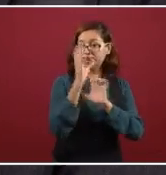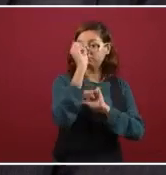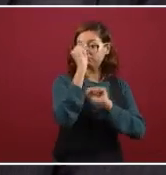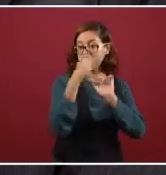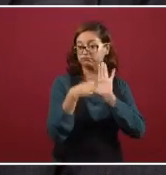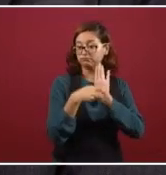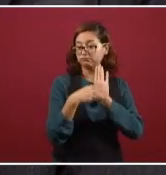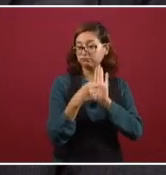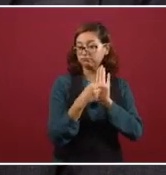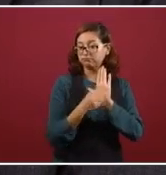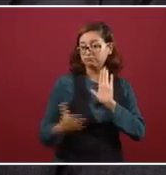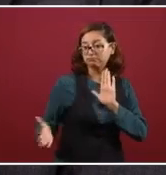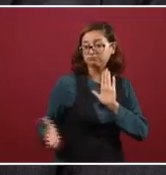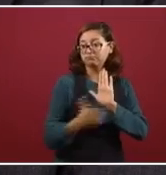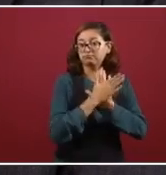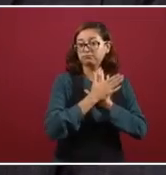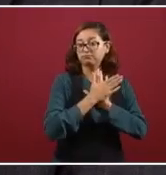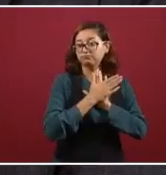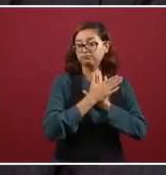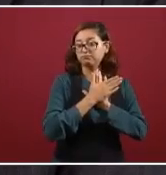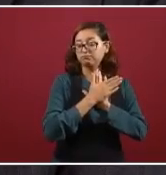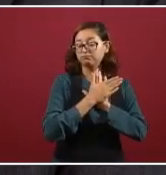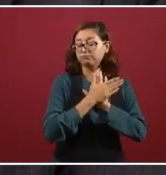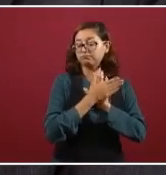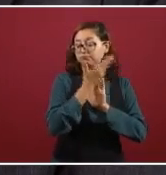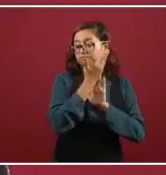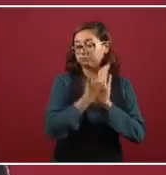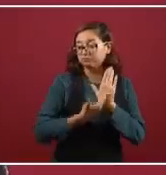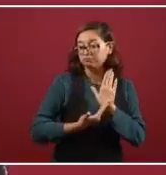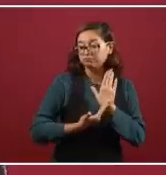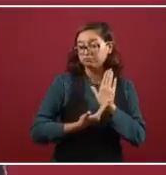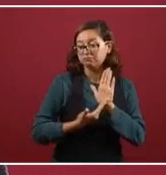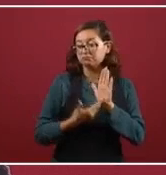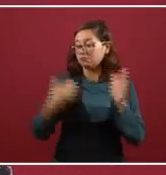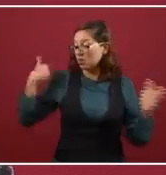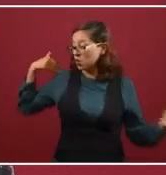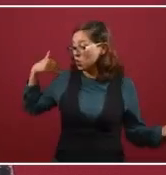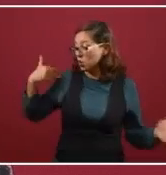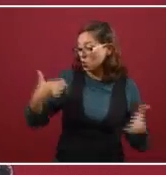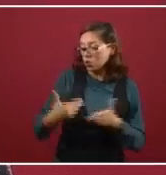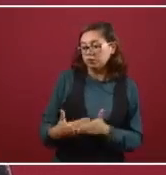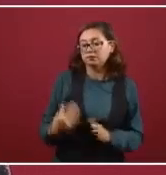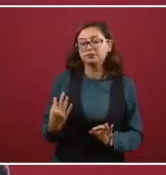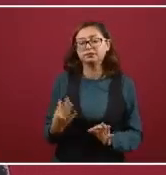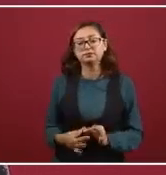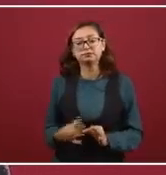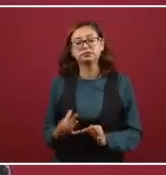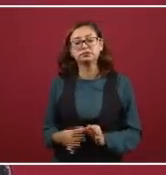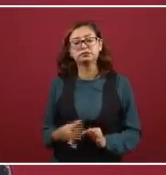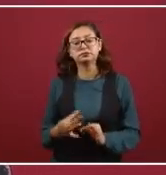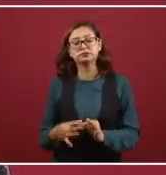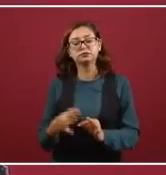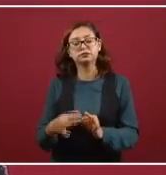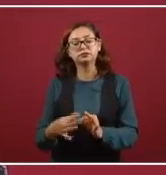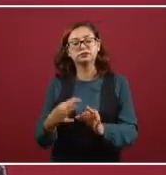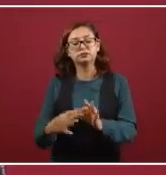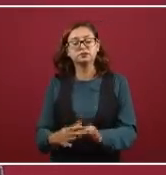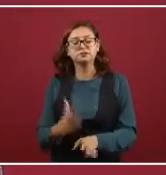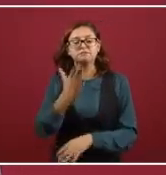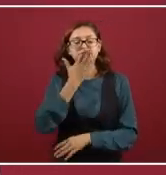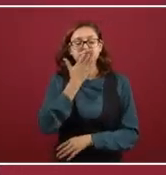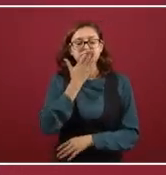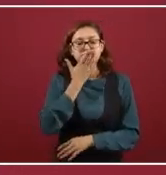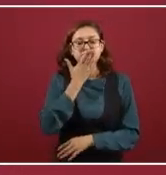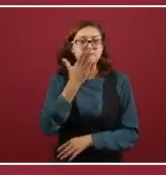y que ha resultado eficaz y además está pegada a